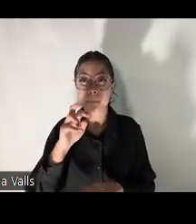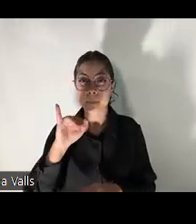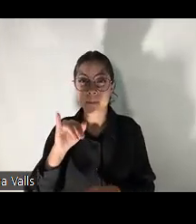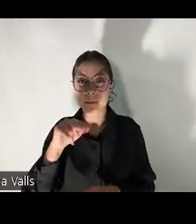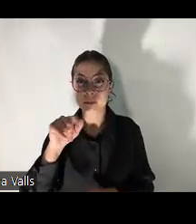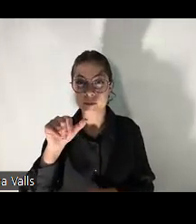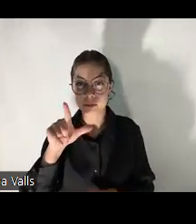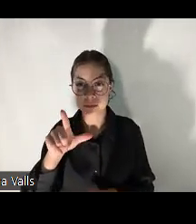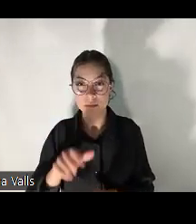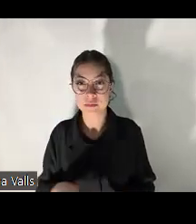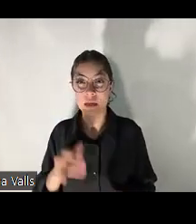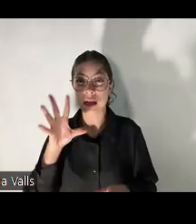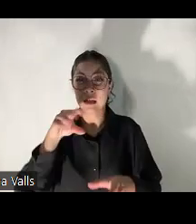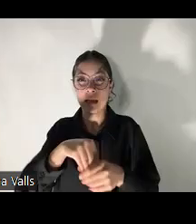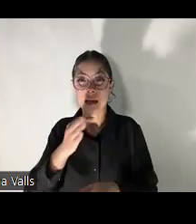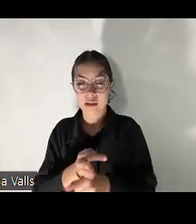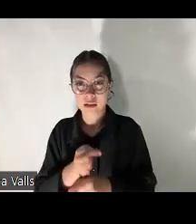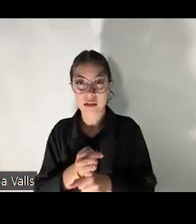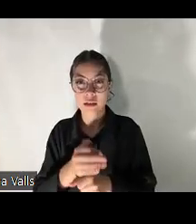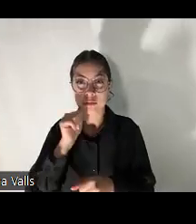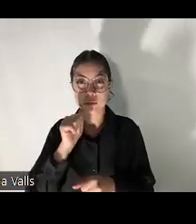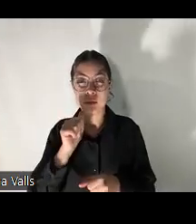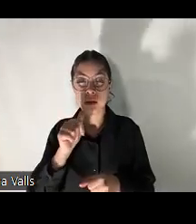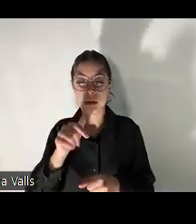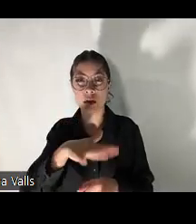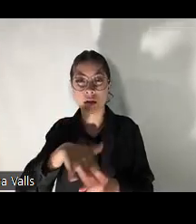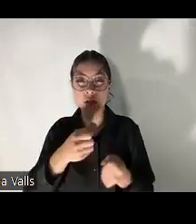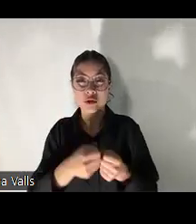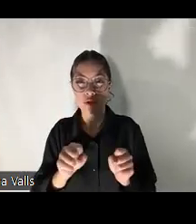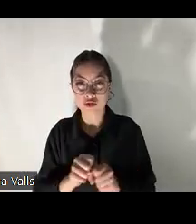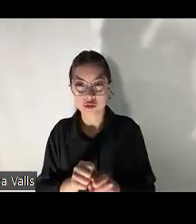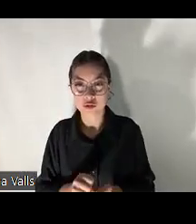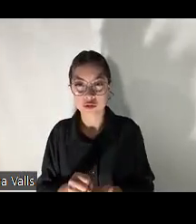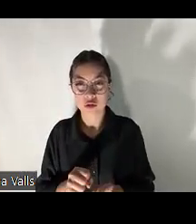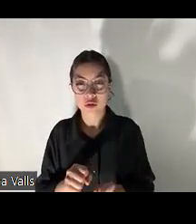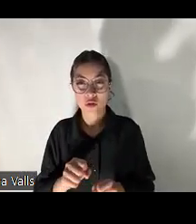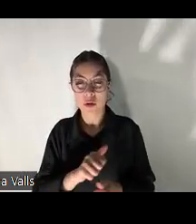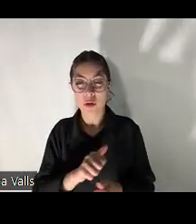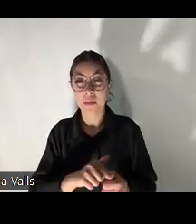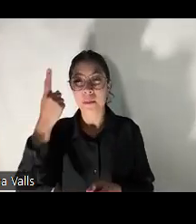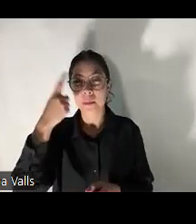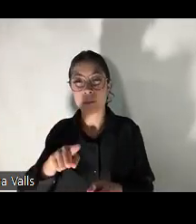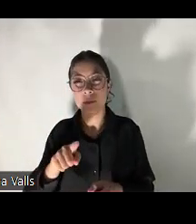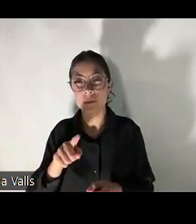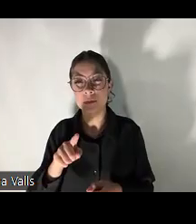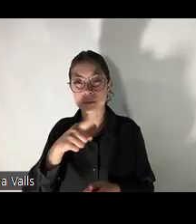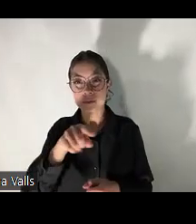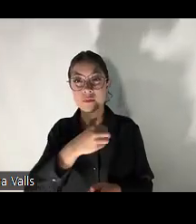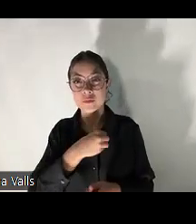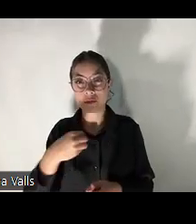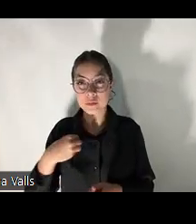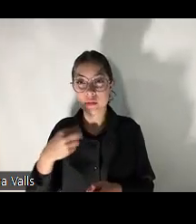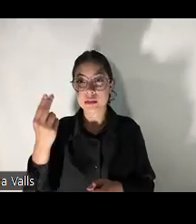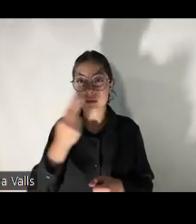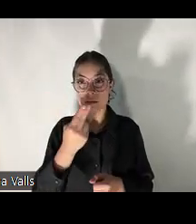que incluimos aquí a toda la parte socioambiental para que obligadamente se traduzcan en